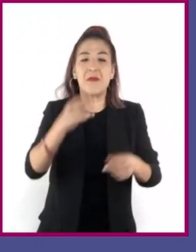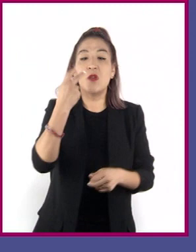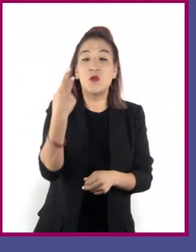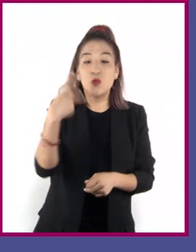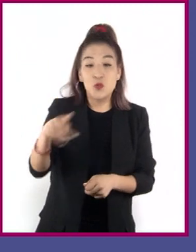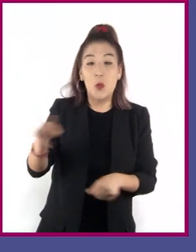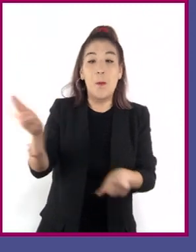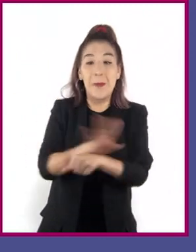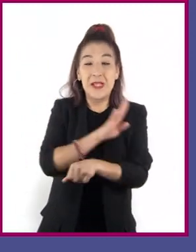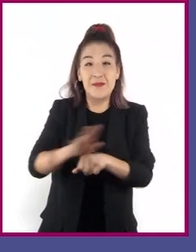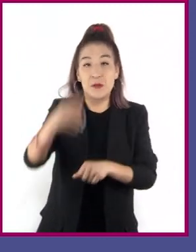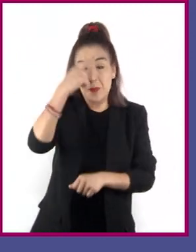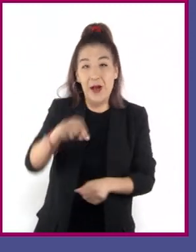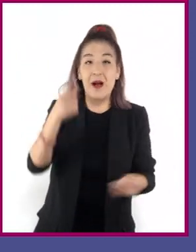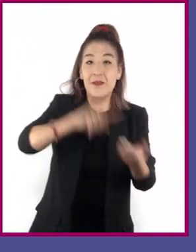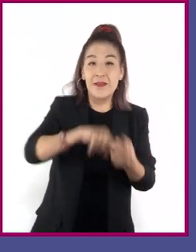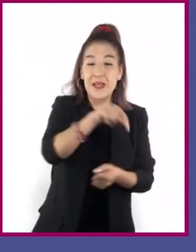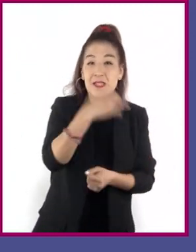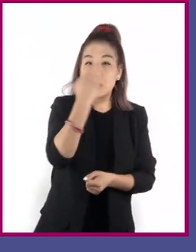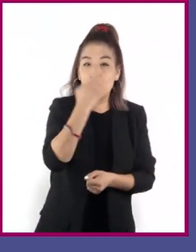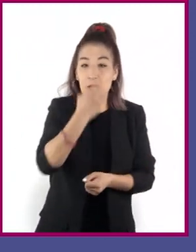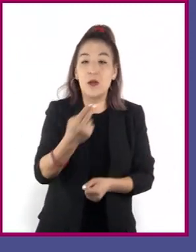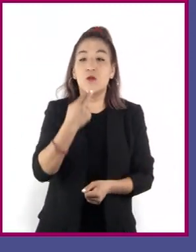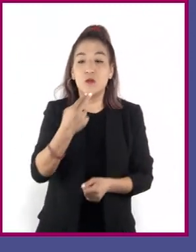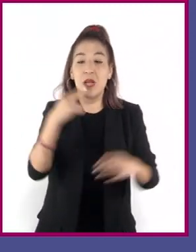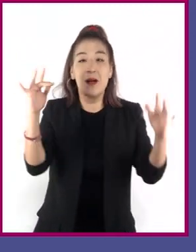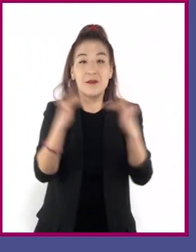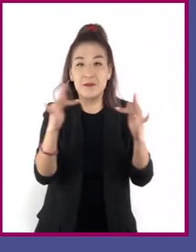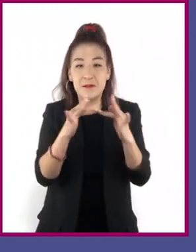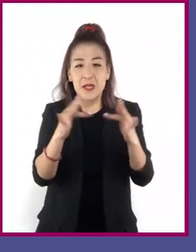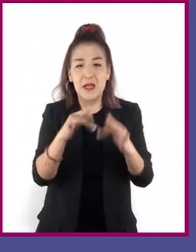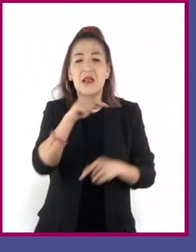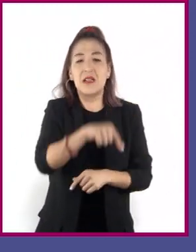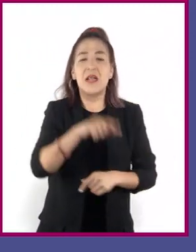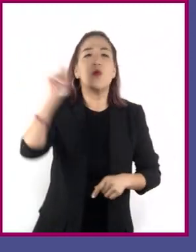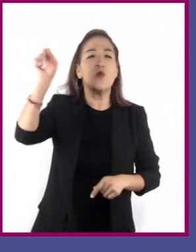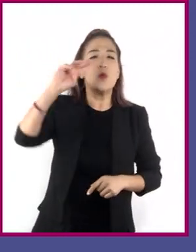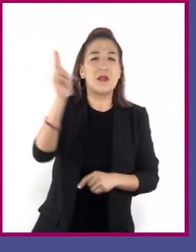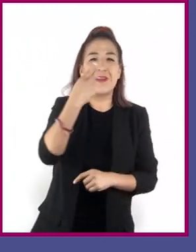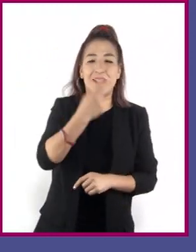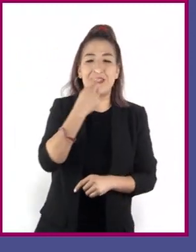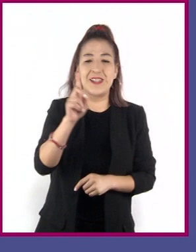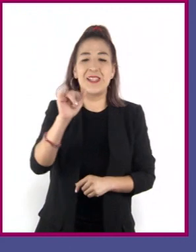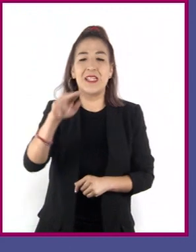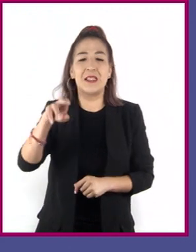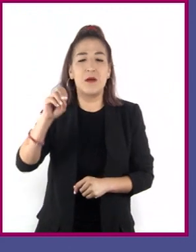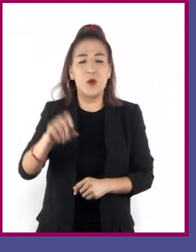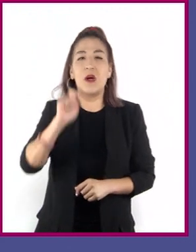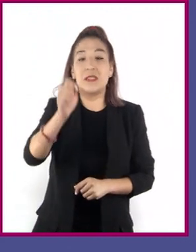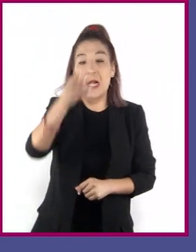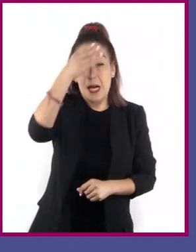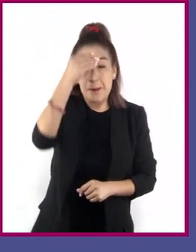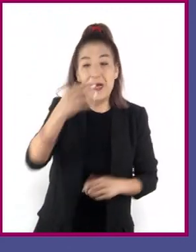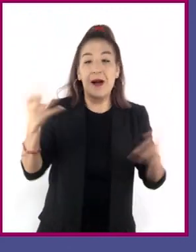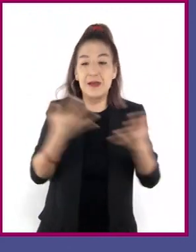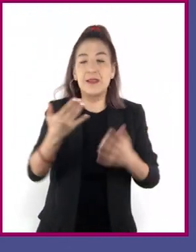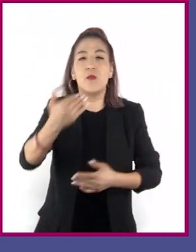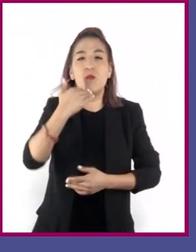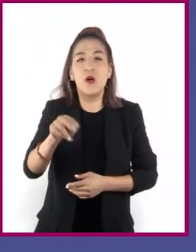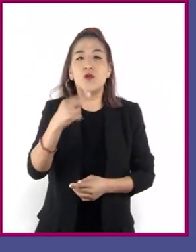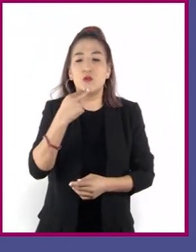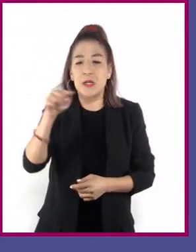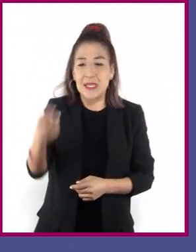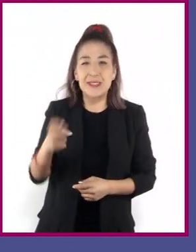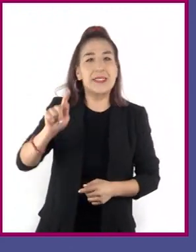uso del celular en el salón según la universidad dinamo son aprender a hacer un buen uso de la